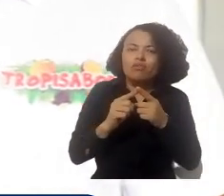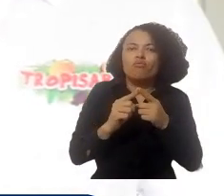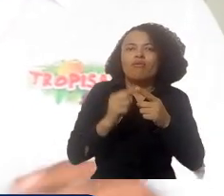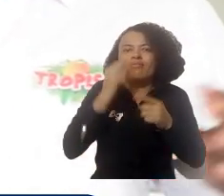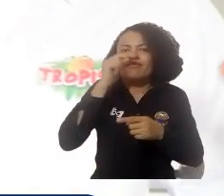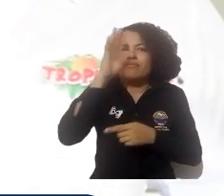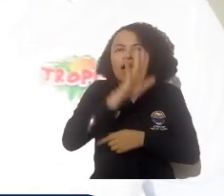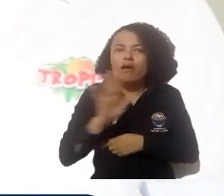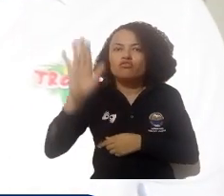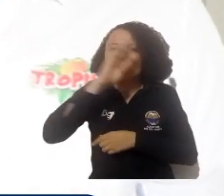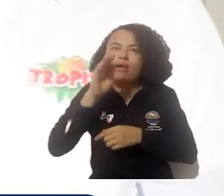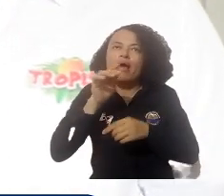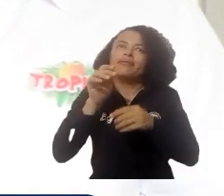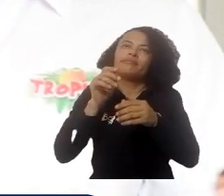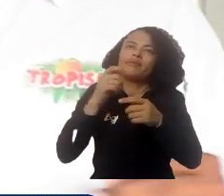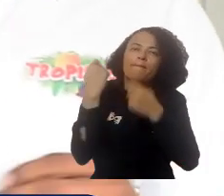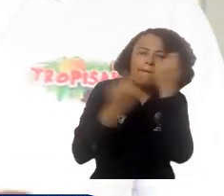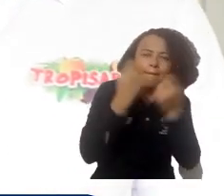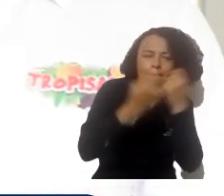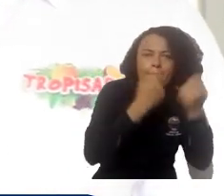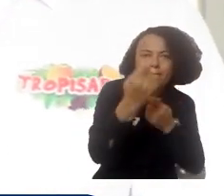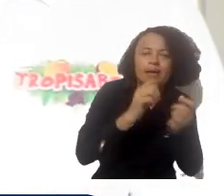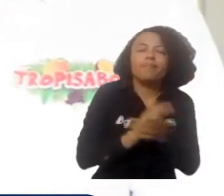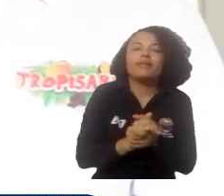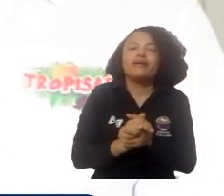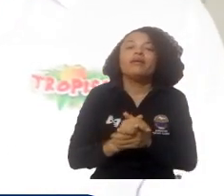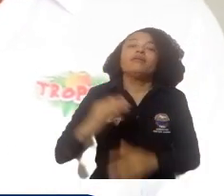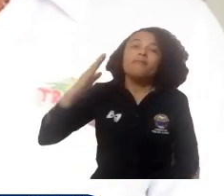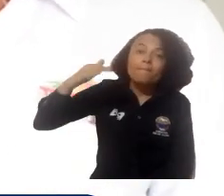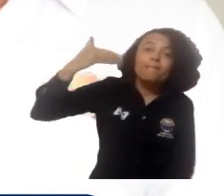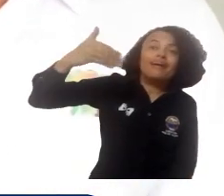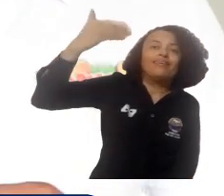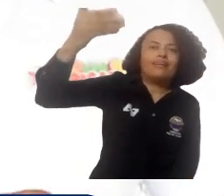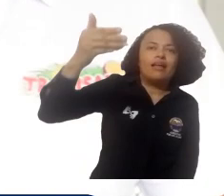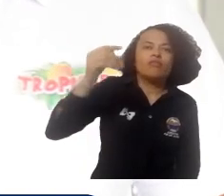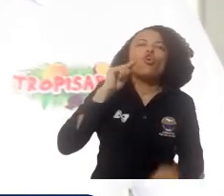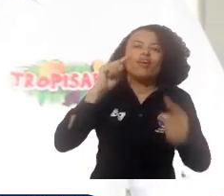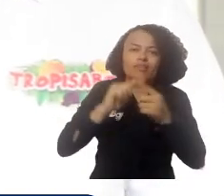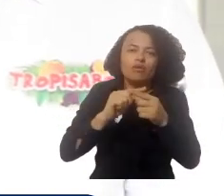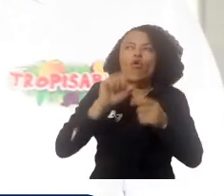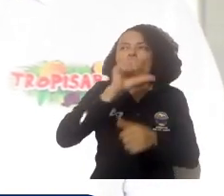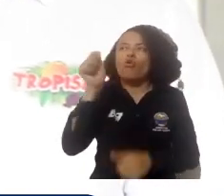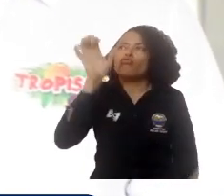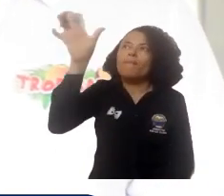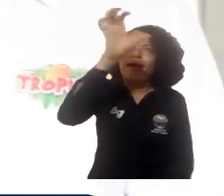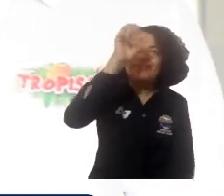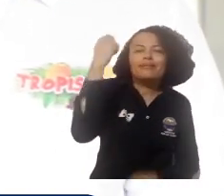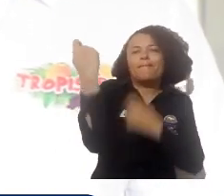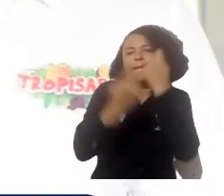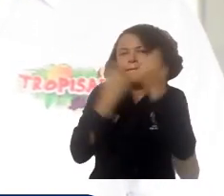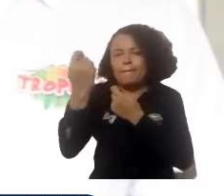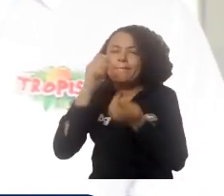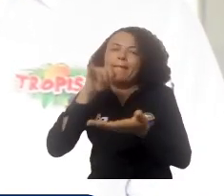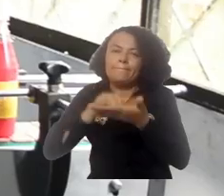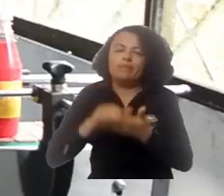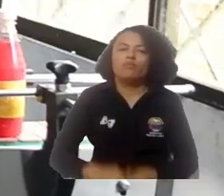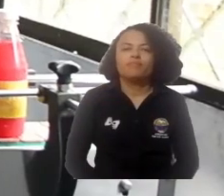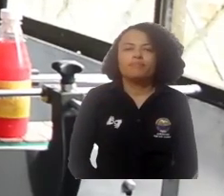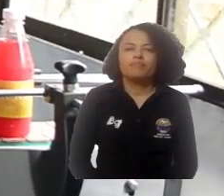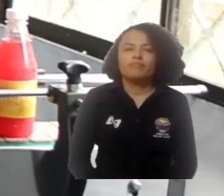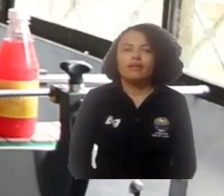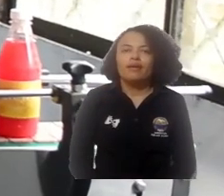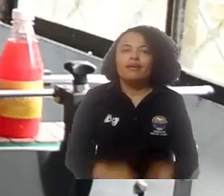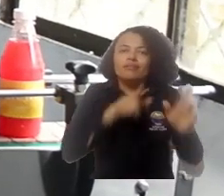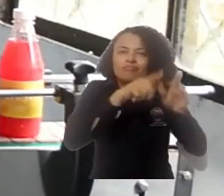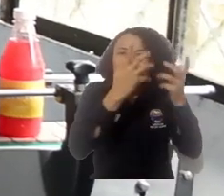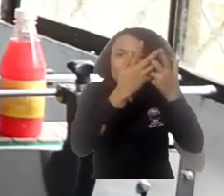es llegar a nivel nacional. Ya a largo plazo sería también lograr exportar este producto a otros países. En su